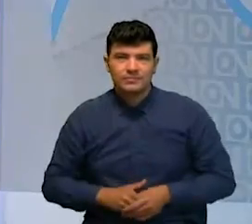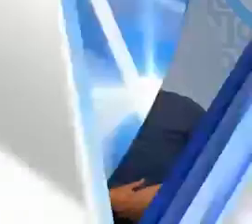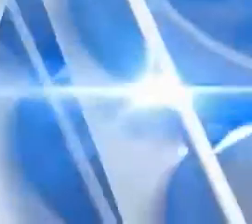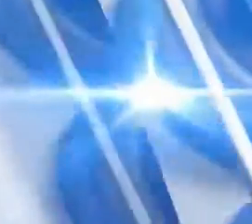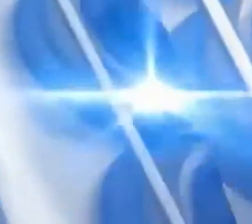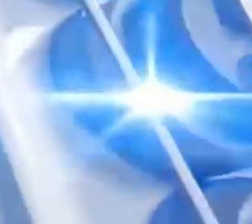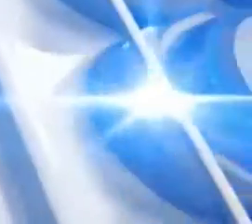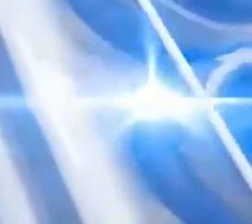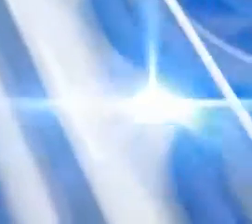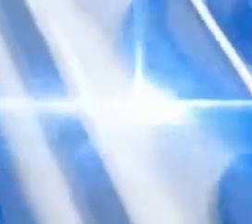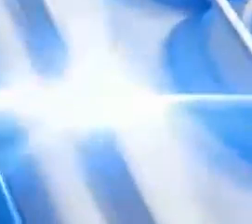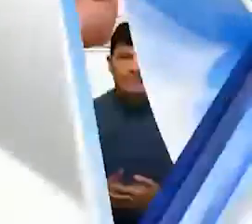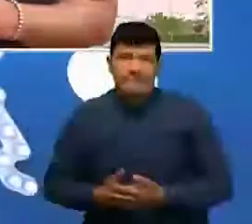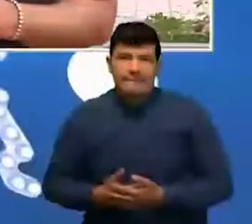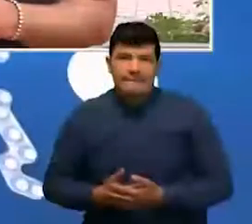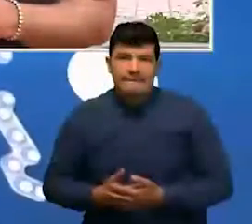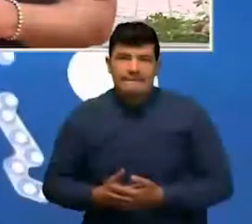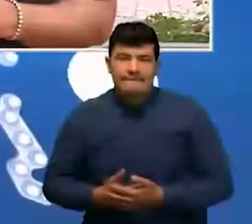Raúl.